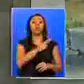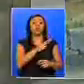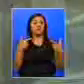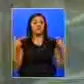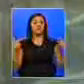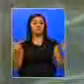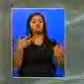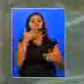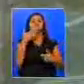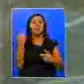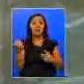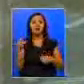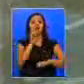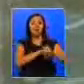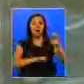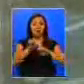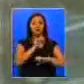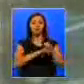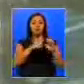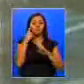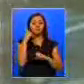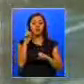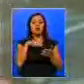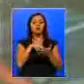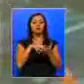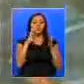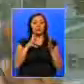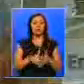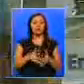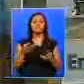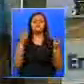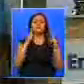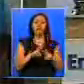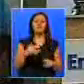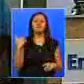los mejores sistemas de evaluación para estudiantes. Tuve una reunión también